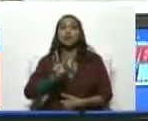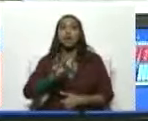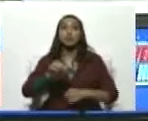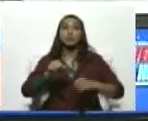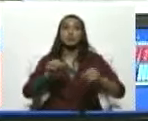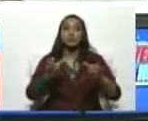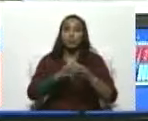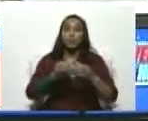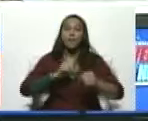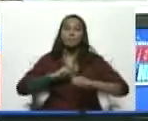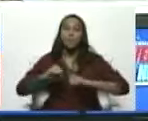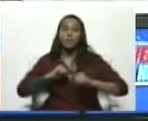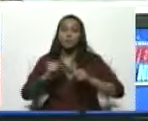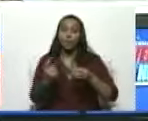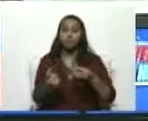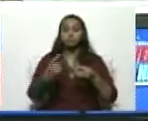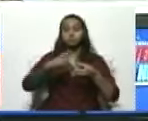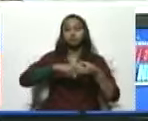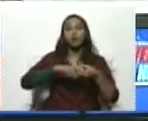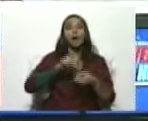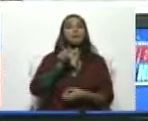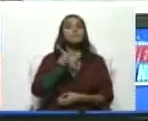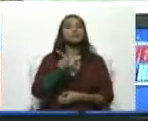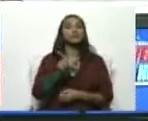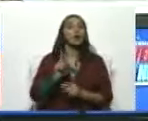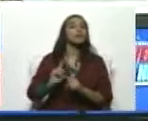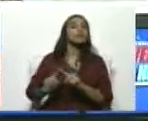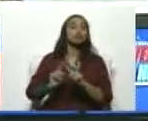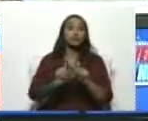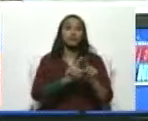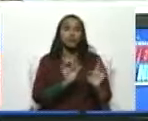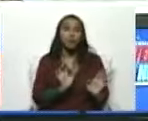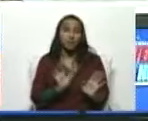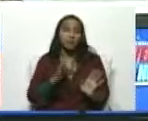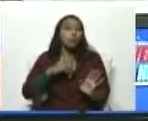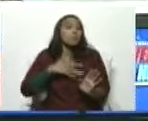formas. Ahí pudiera ocurrir que yo, opositor,